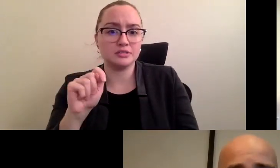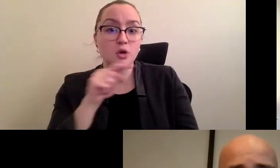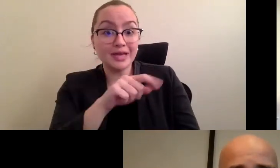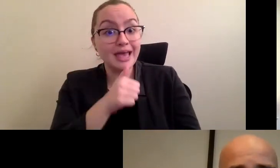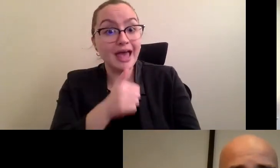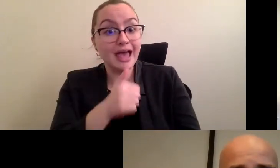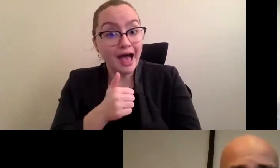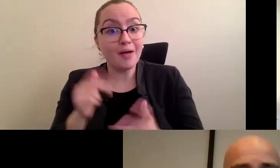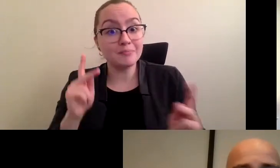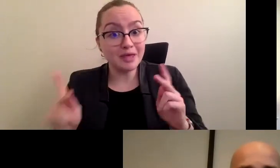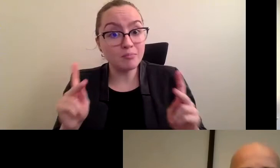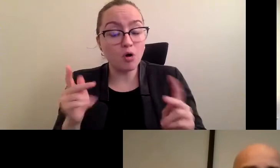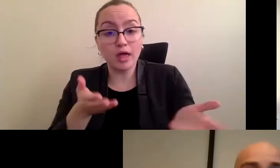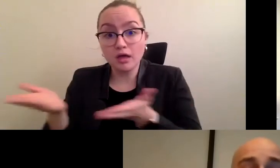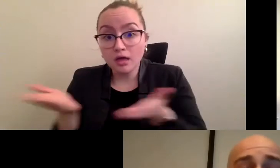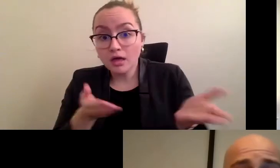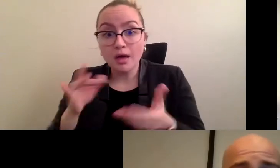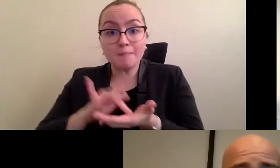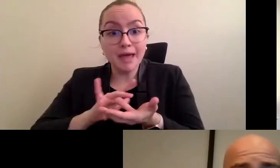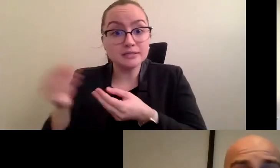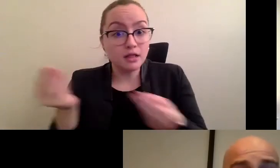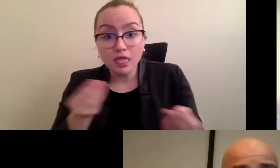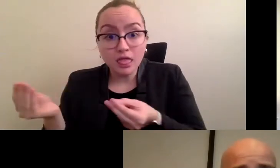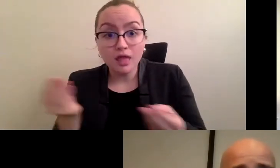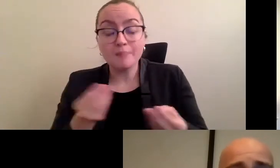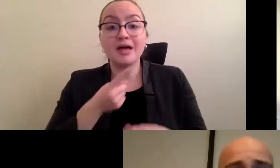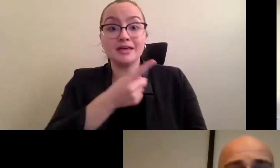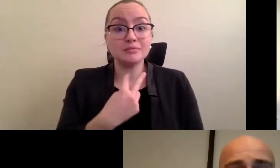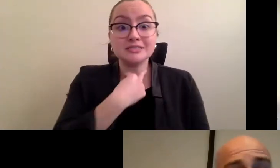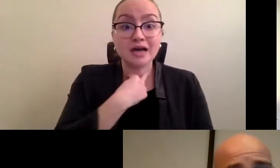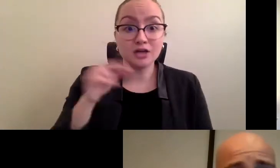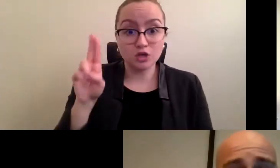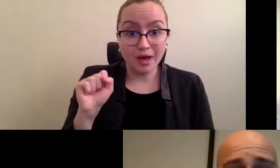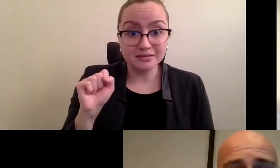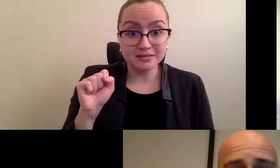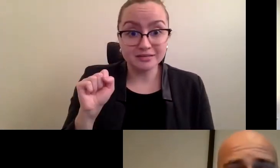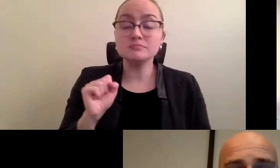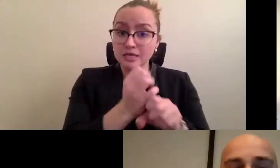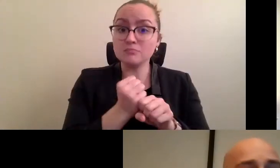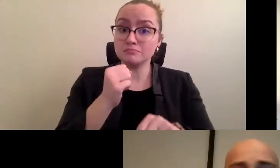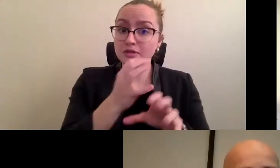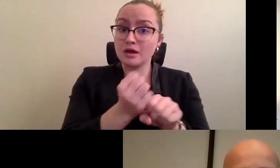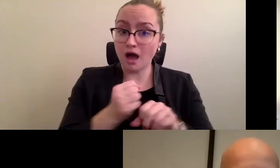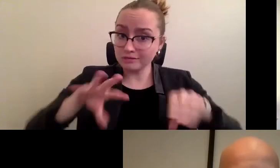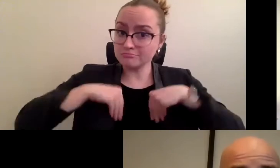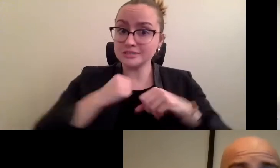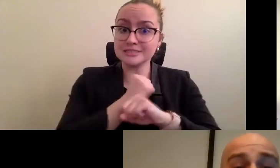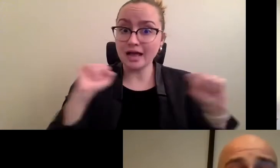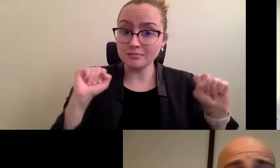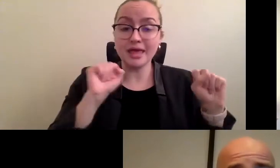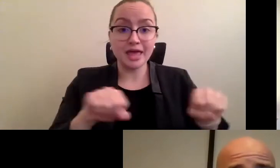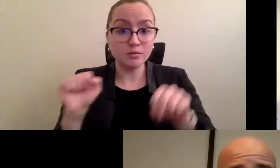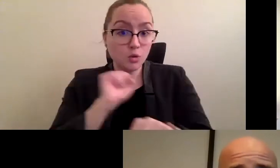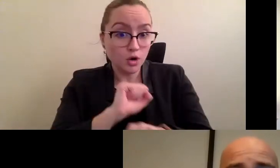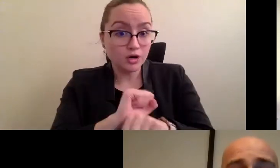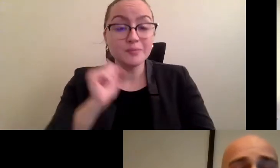este cliente mío que ayudó a tantas personas en Kosovo y después vino a Estados Unidos y pudo obtener el